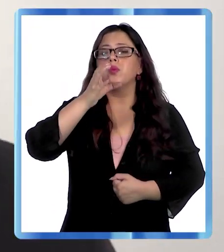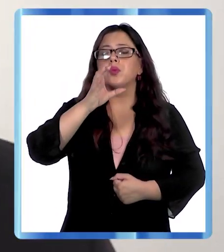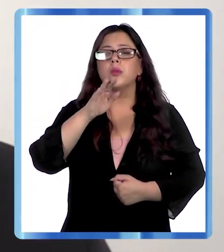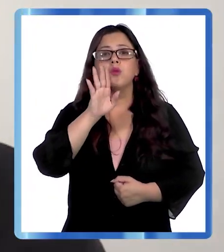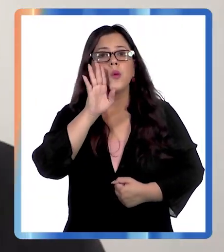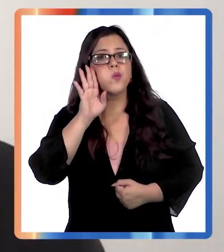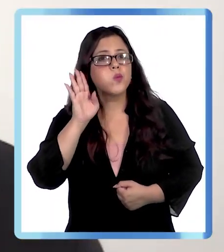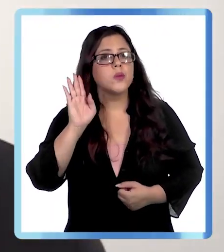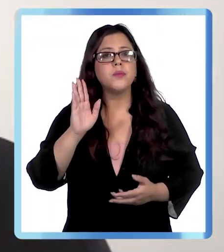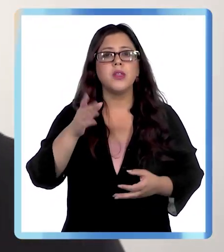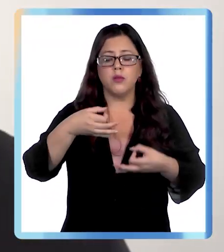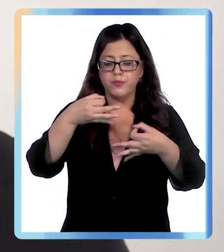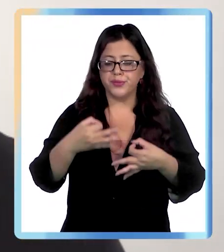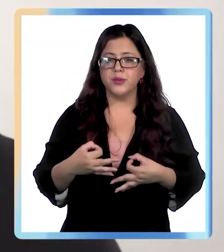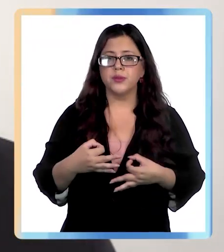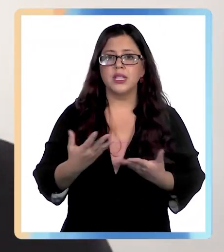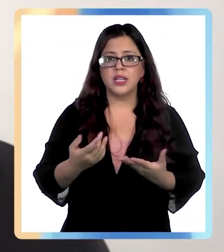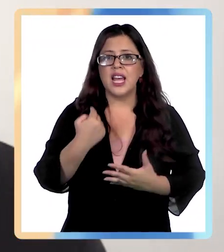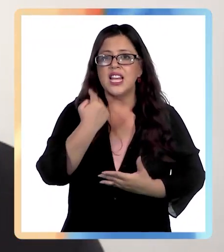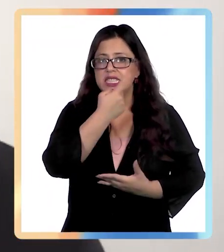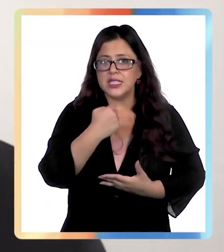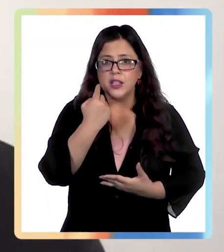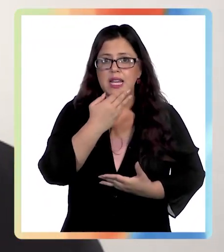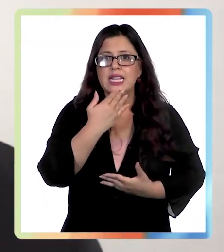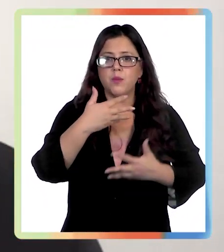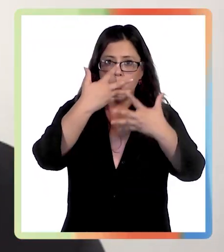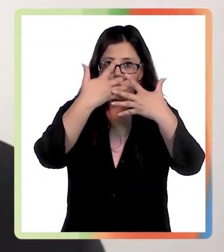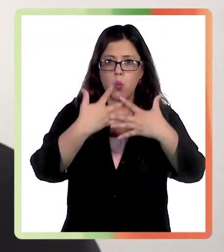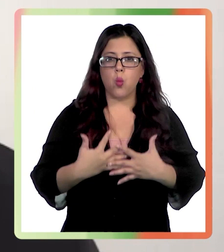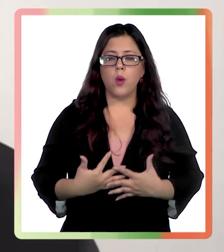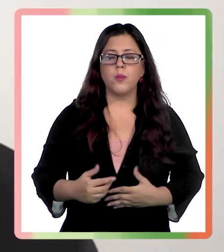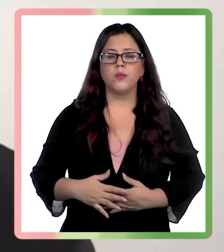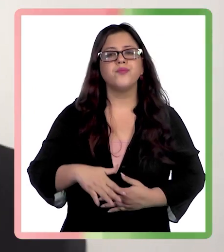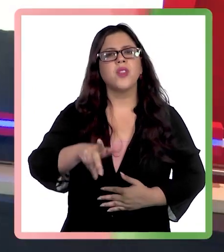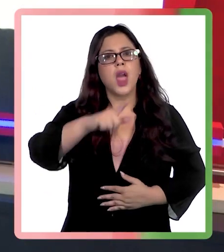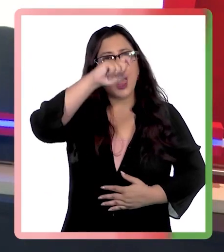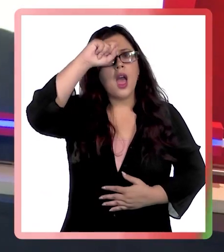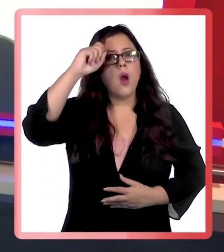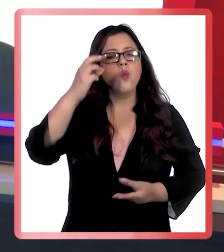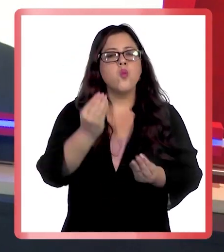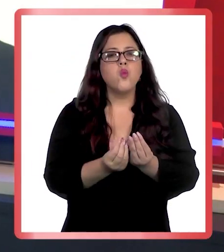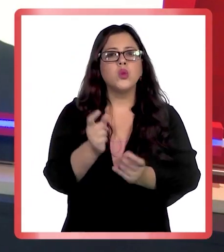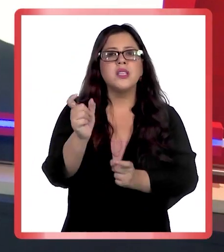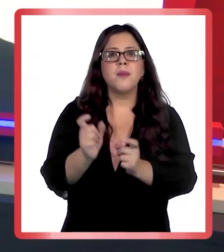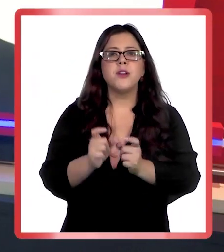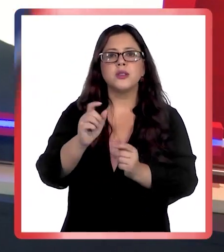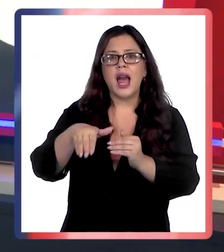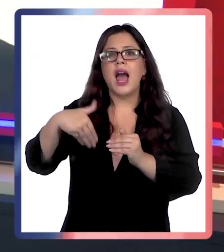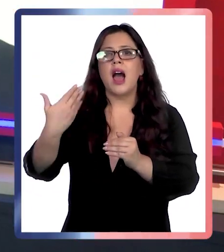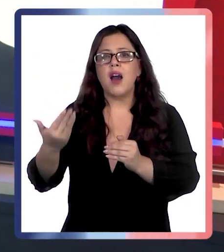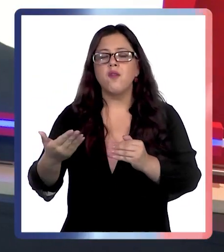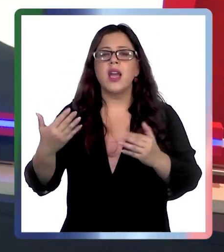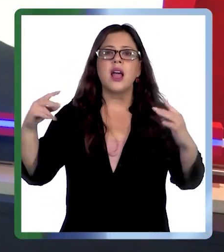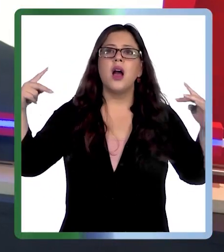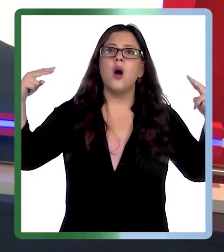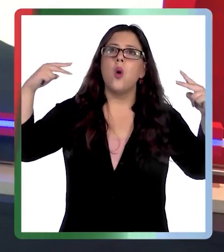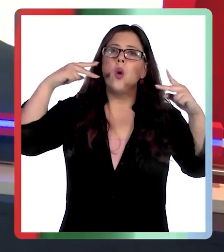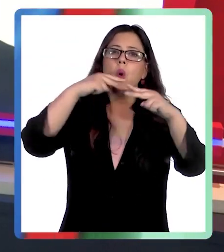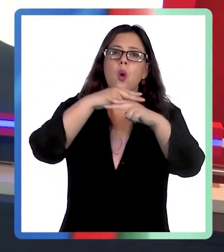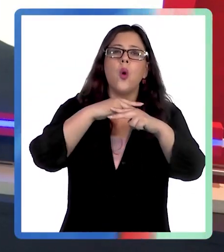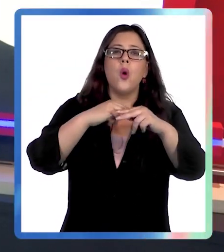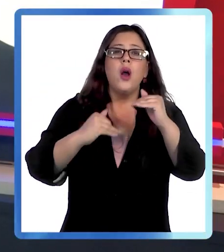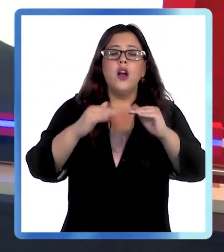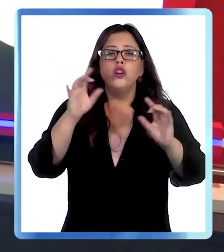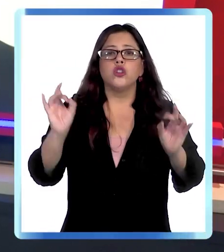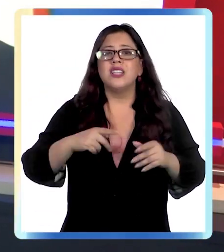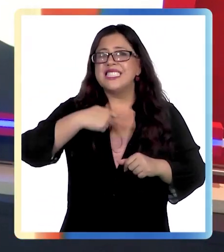natural limpia pura y sana para nuestra boca y nuestro organismo en verano muchas personas pasan tiempo fuera el aire libre a